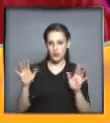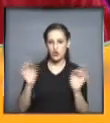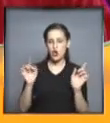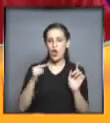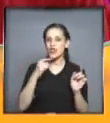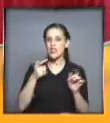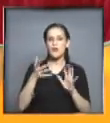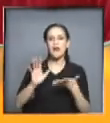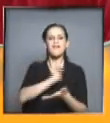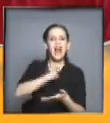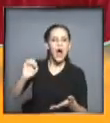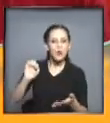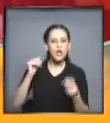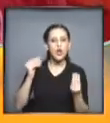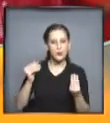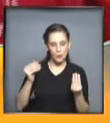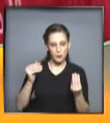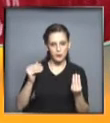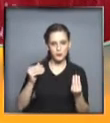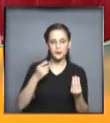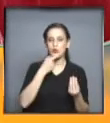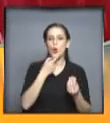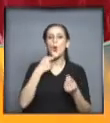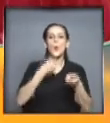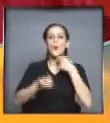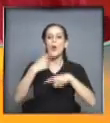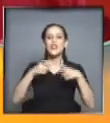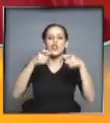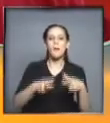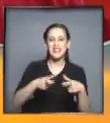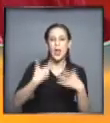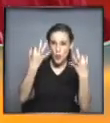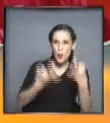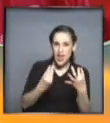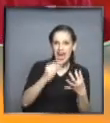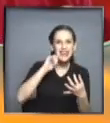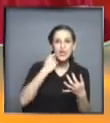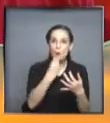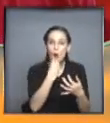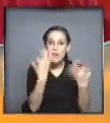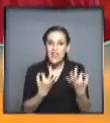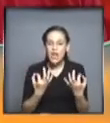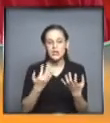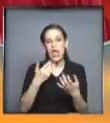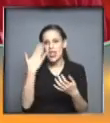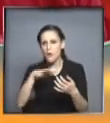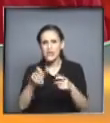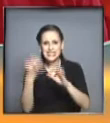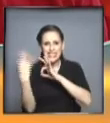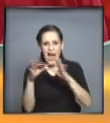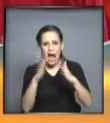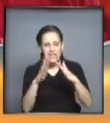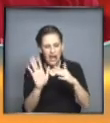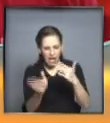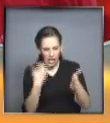el fraude tampoco. Por ejemplo, yo si te digo que te vendo un tomate en buen estado, está en mal estado, te estoy estafando. Eso estaría